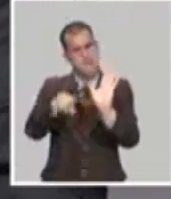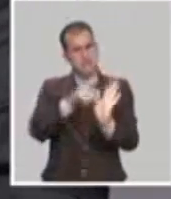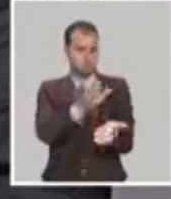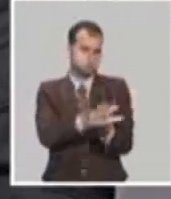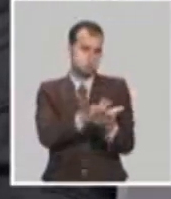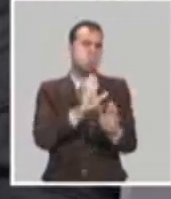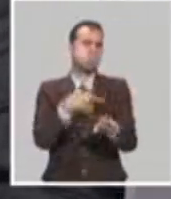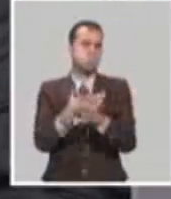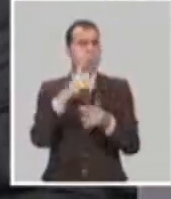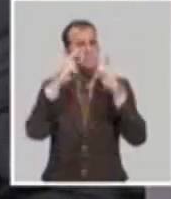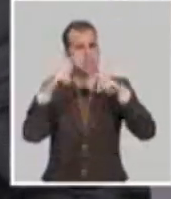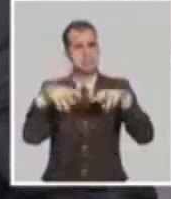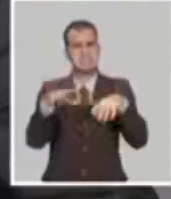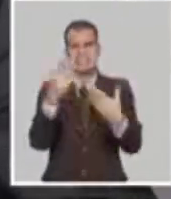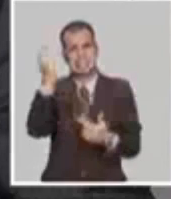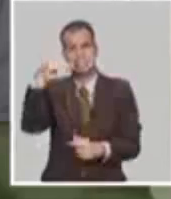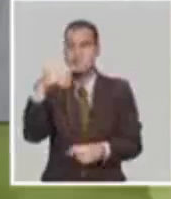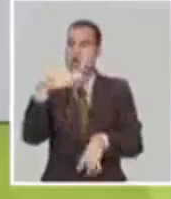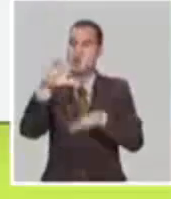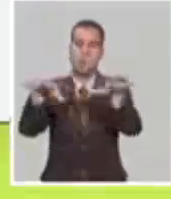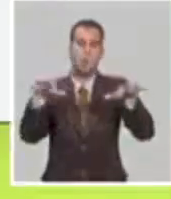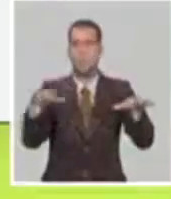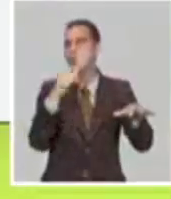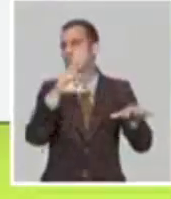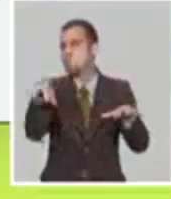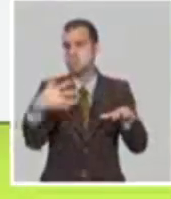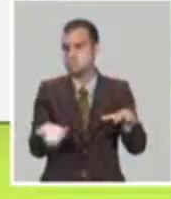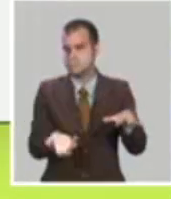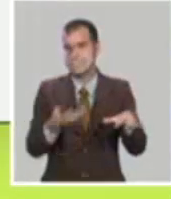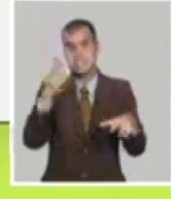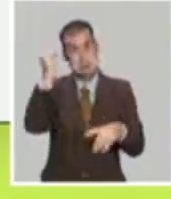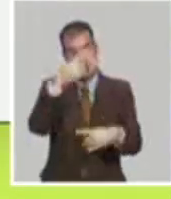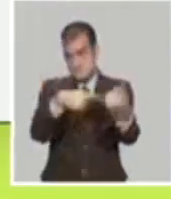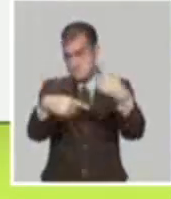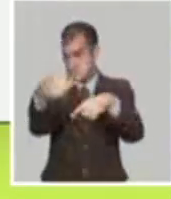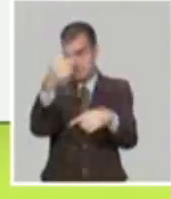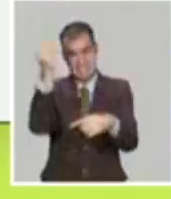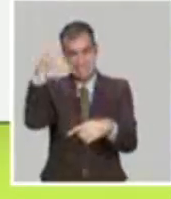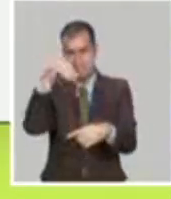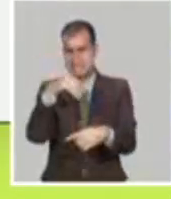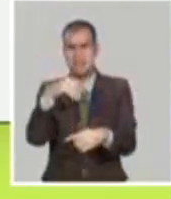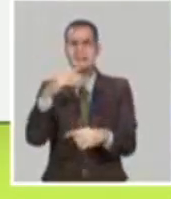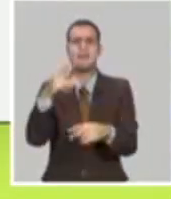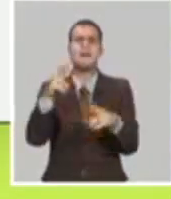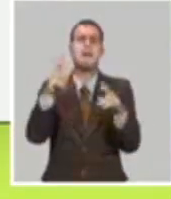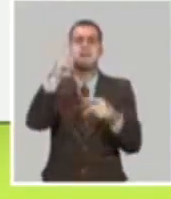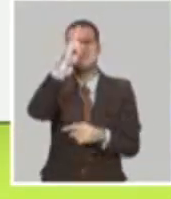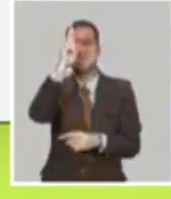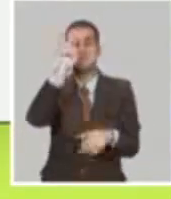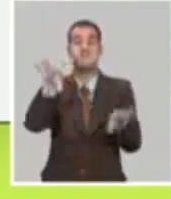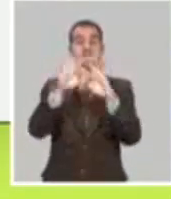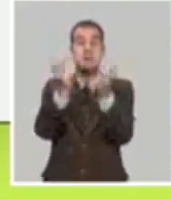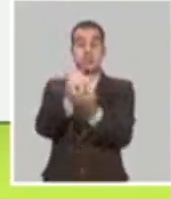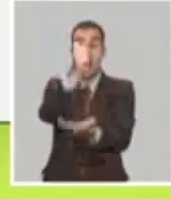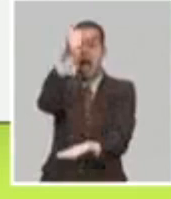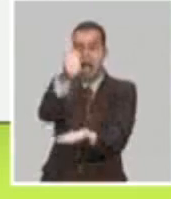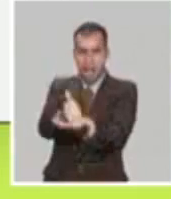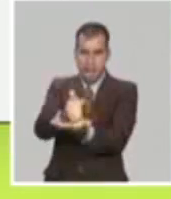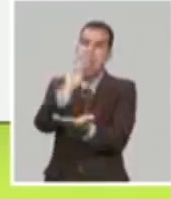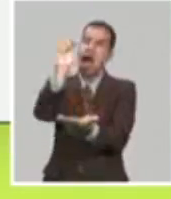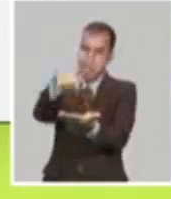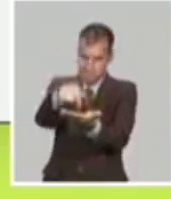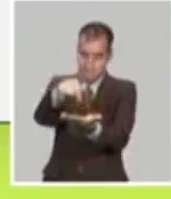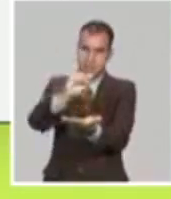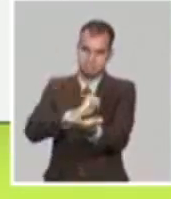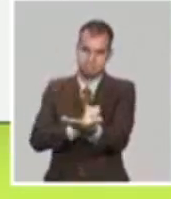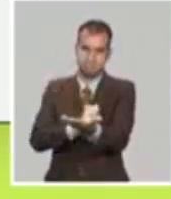ello, vinculados a los sitios clínicos, serán los consultorios fundamentalmente, aunque en determinadas provincias